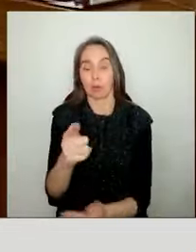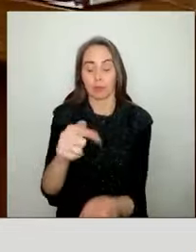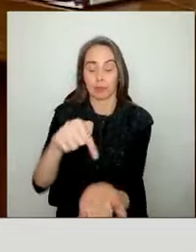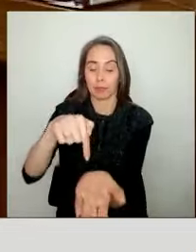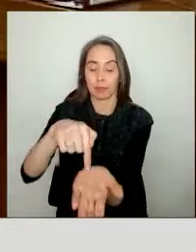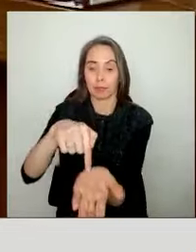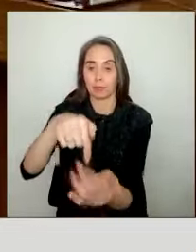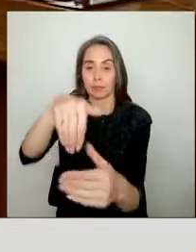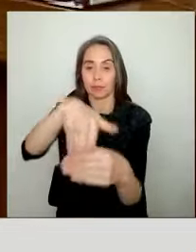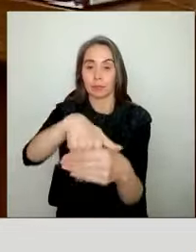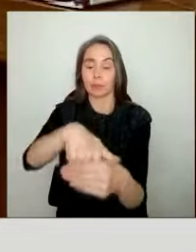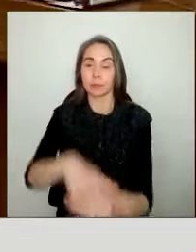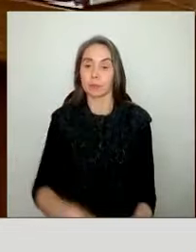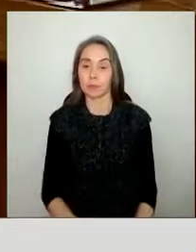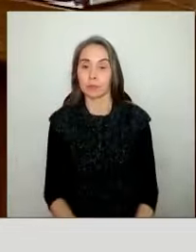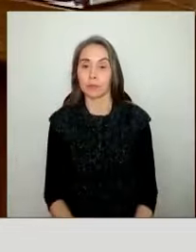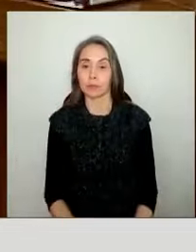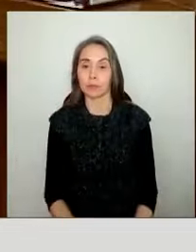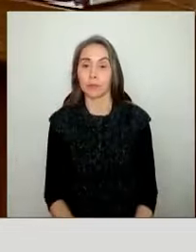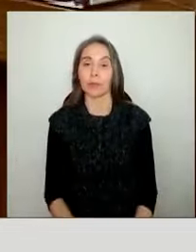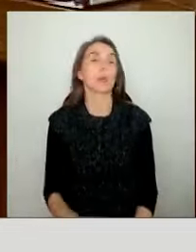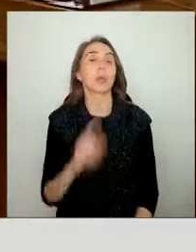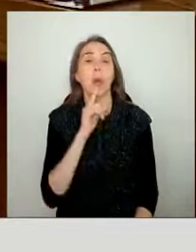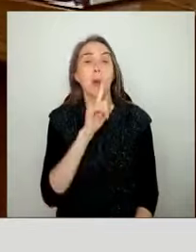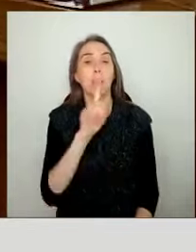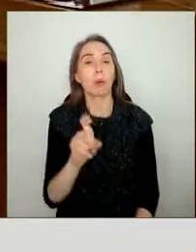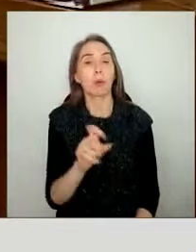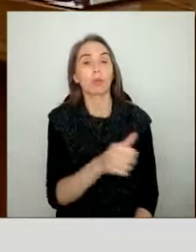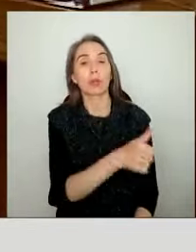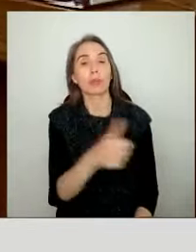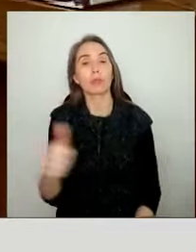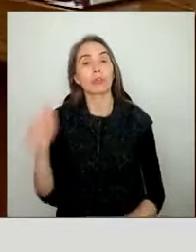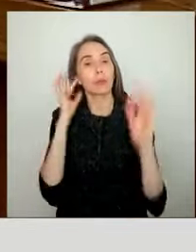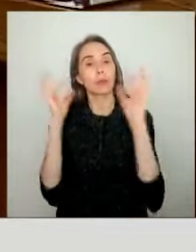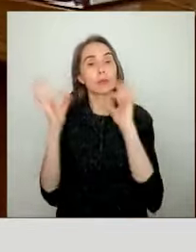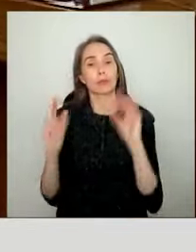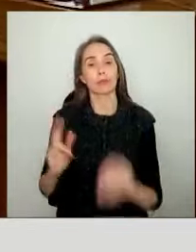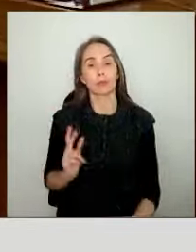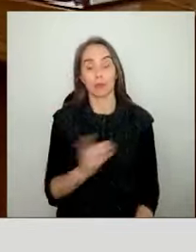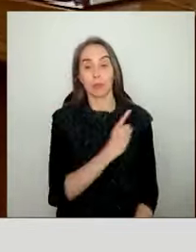votación han votado todas las señoras diputadas y los señores Diputados